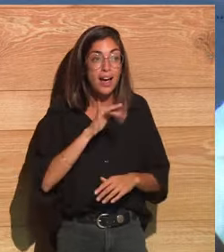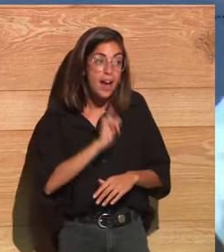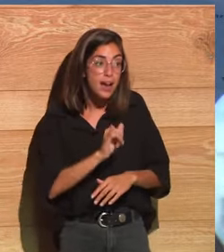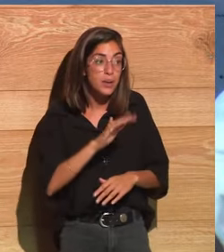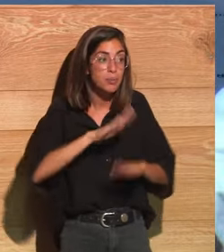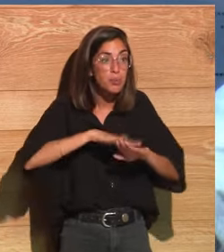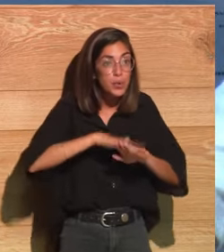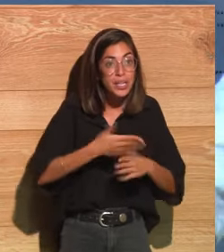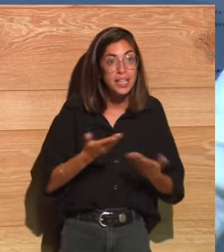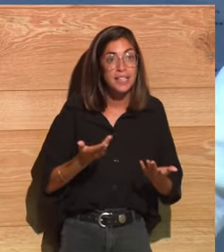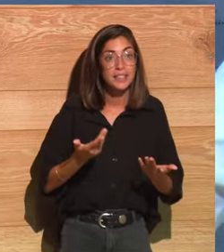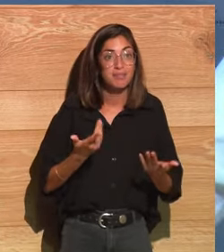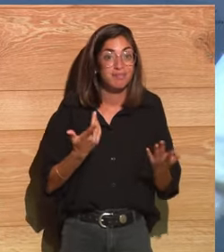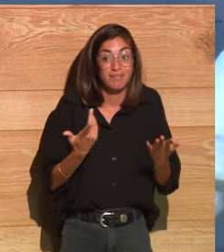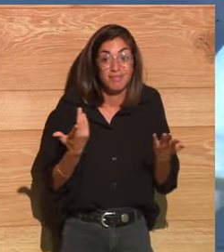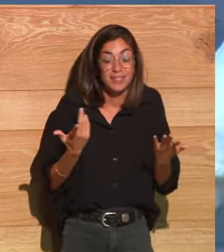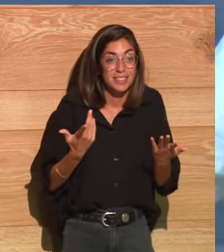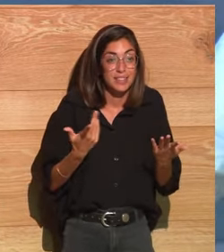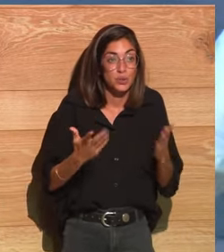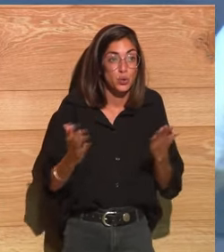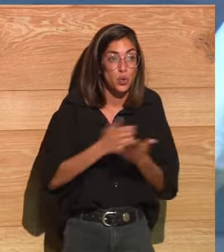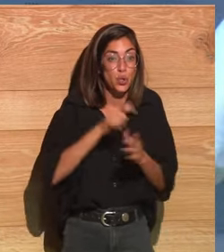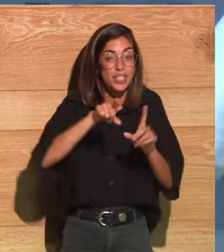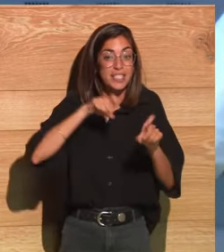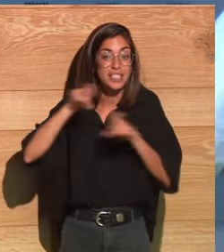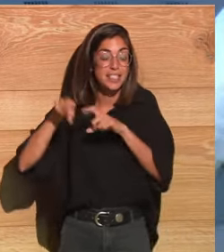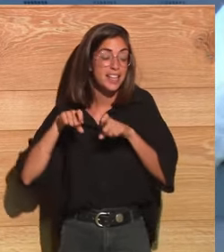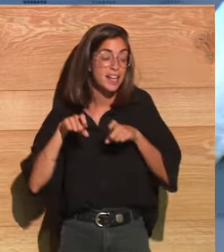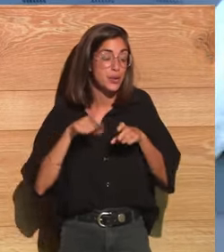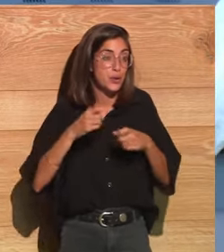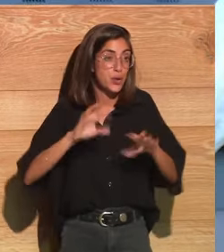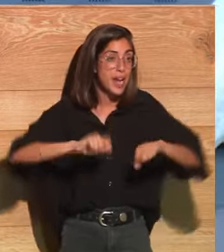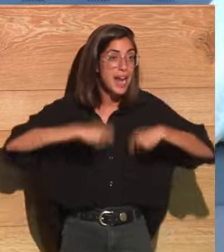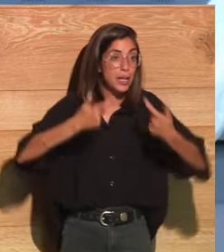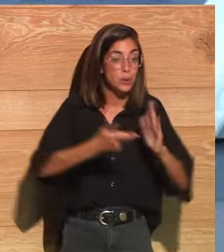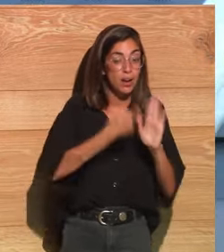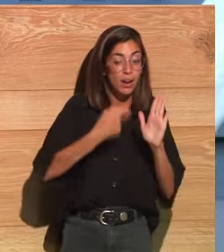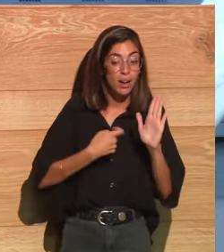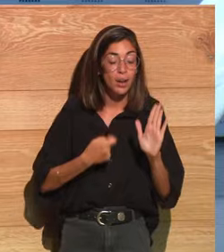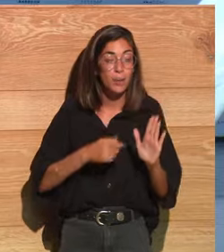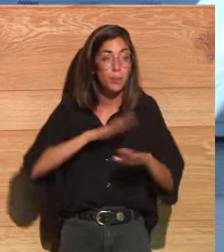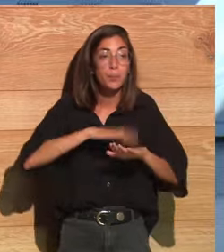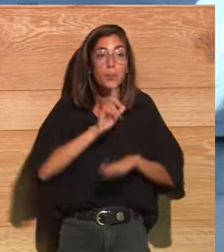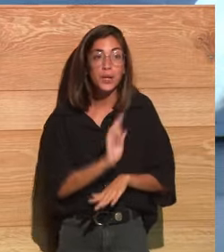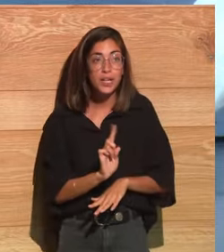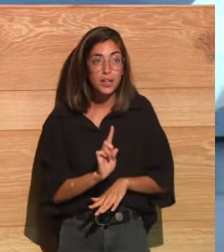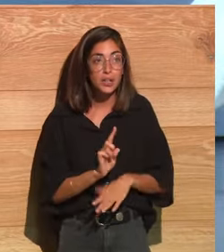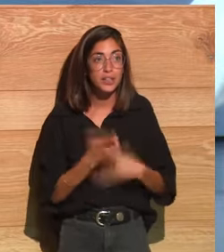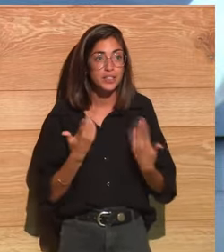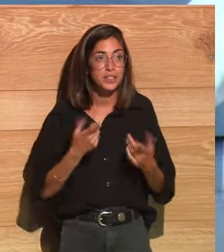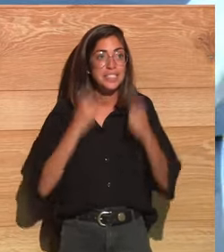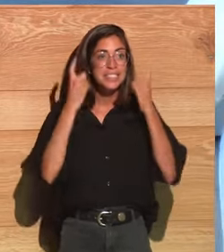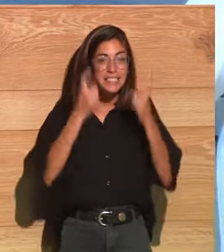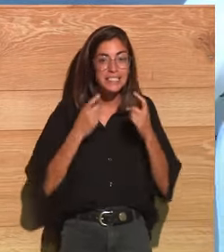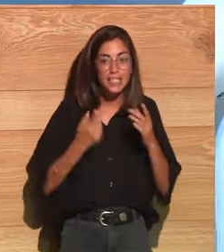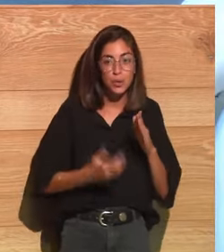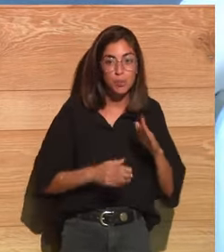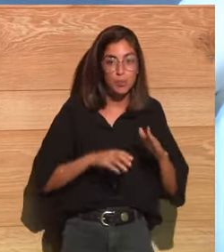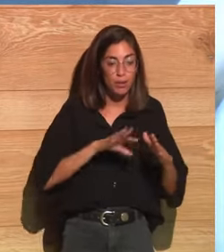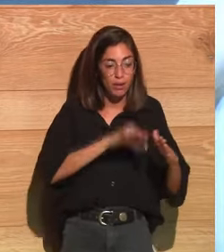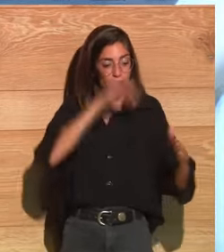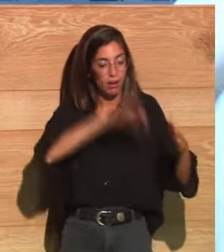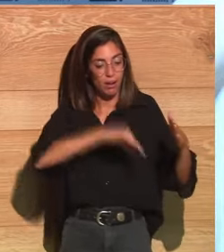no ha eliminado todas esas cosas, ¿no? Y entonces era como que faltaba contarnos, sacar de debajo de la alfombra todas esas cosas que